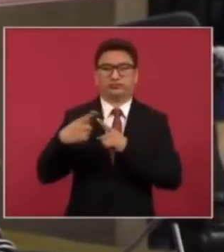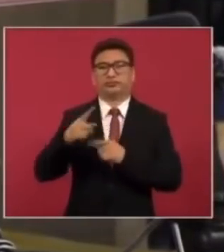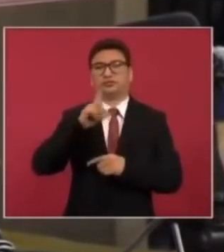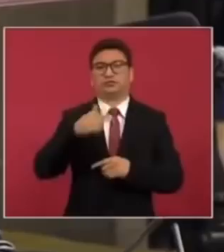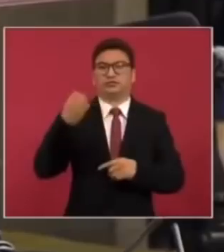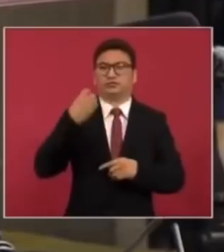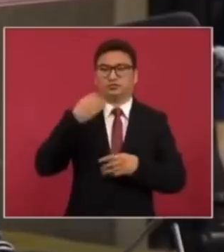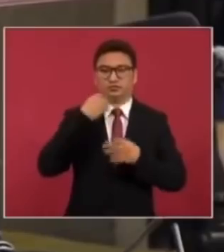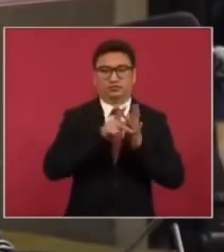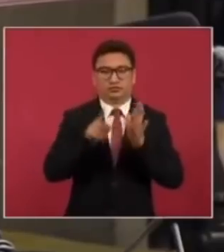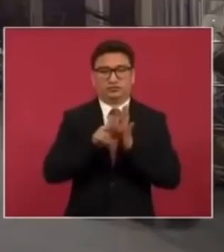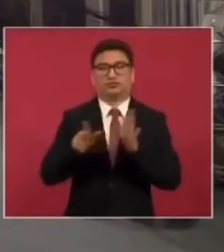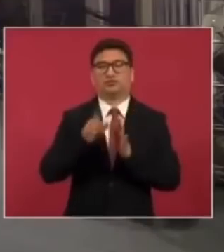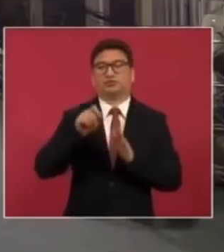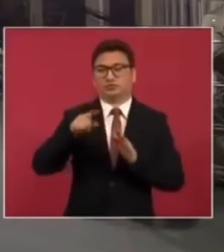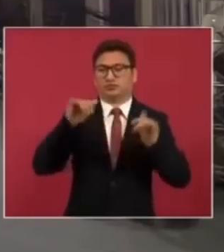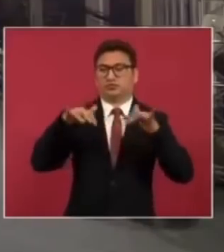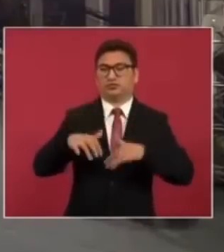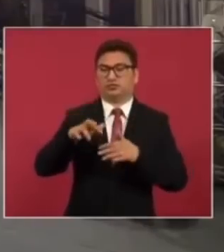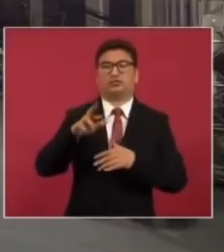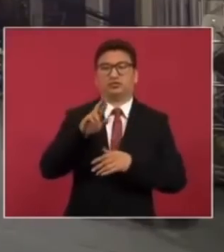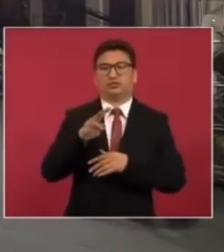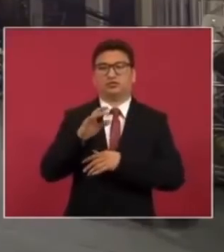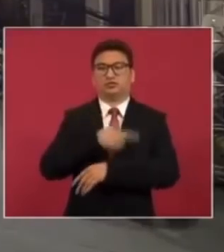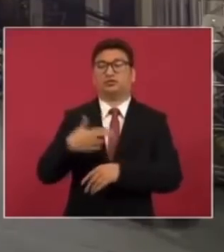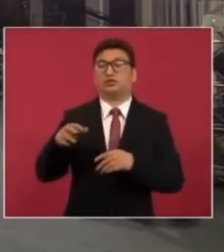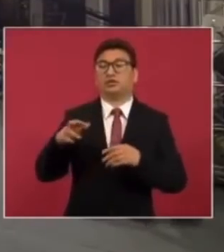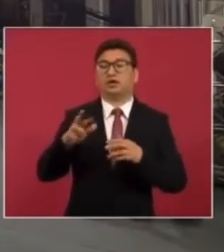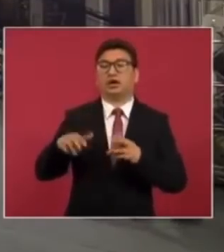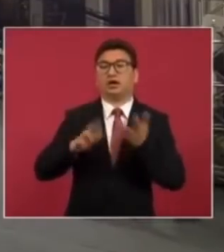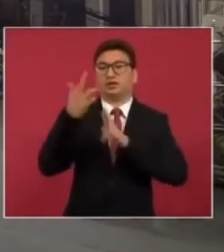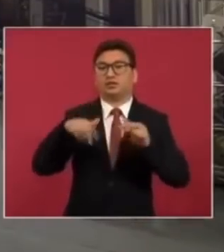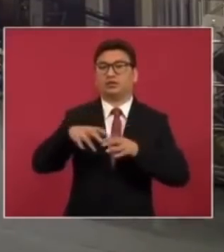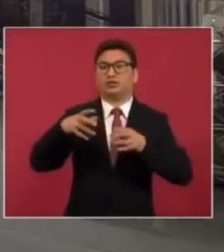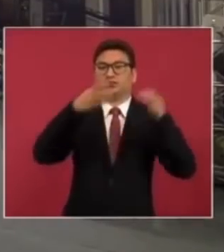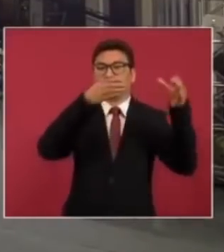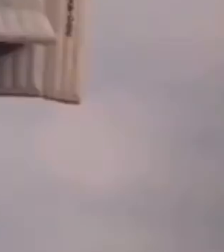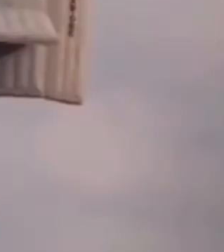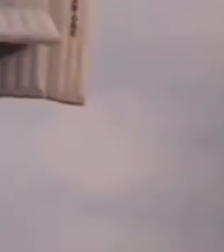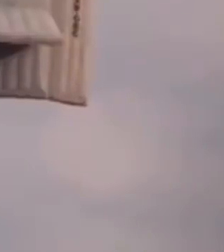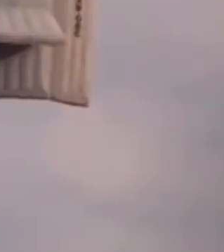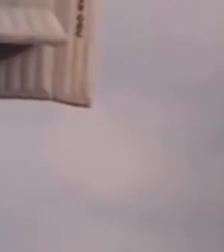la conferencia de medios, en el Monumento a la Revolución, fue tendencia en redes también, hubo un dirigible,